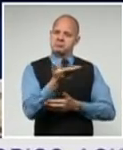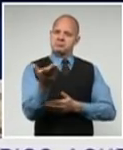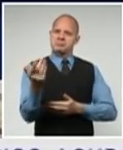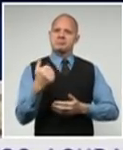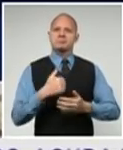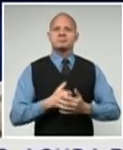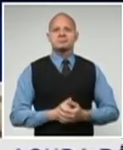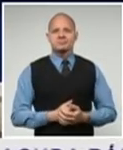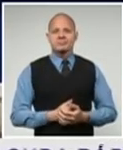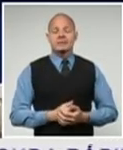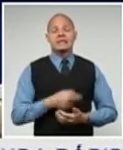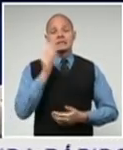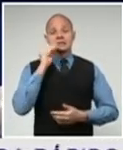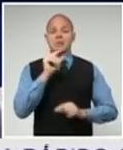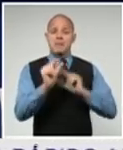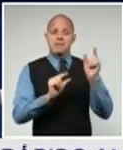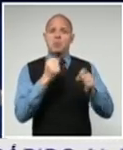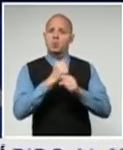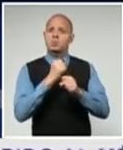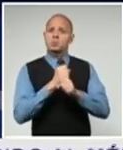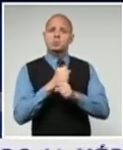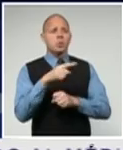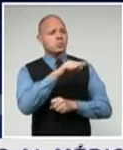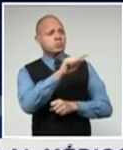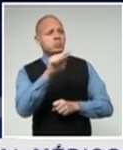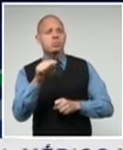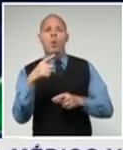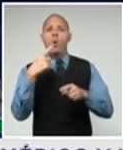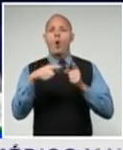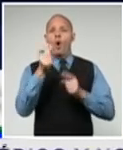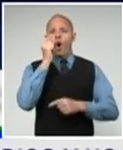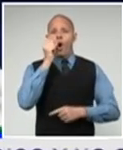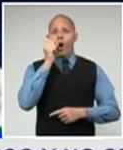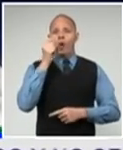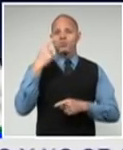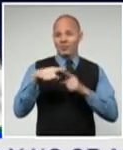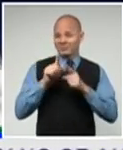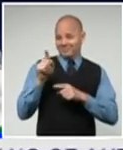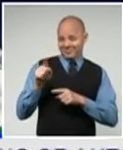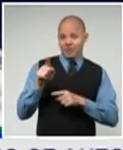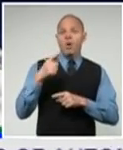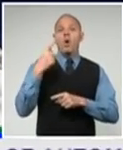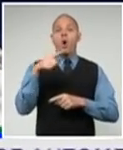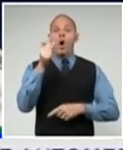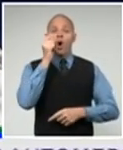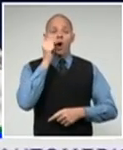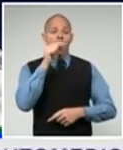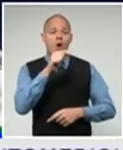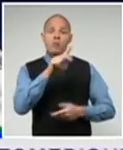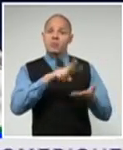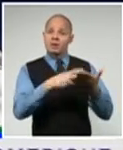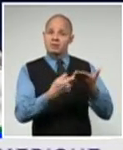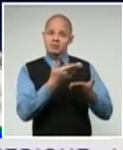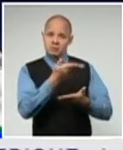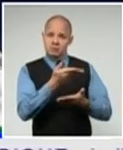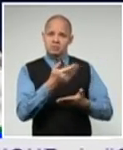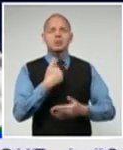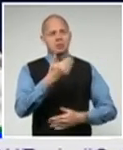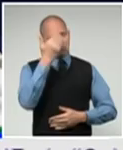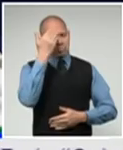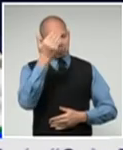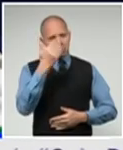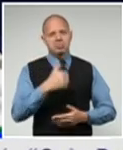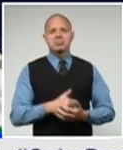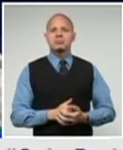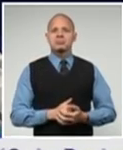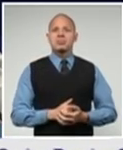nos acompaña. A Pepe Mejía, que está hoy, al intérprete de lengua de señas, y a todas las personas que siguen